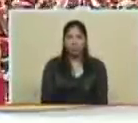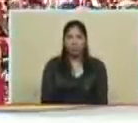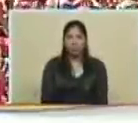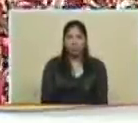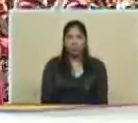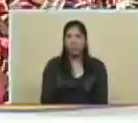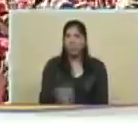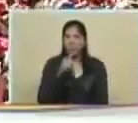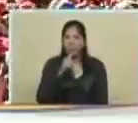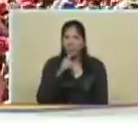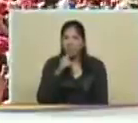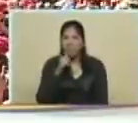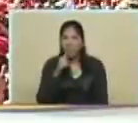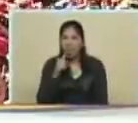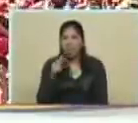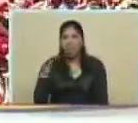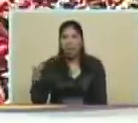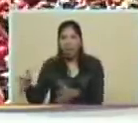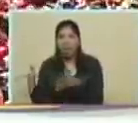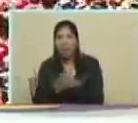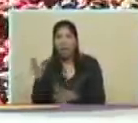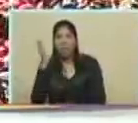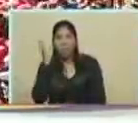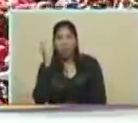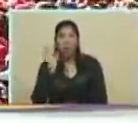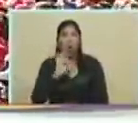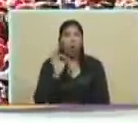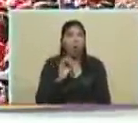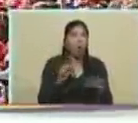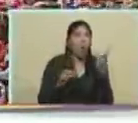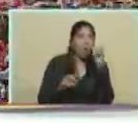Vamos a ver quién tiene más fuerza, si las mujeres o los hombres.